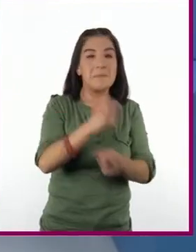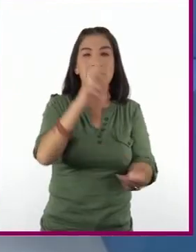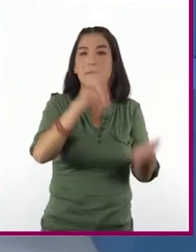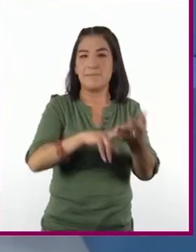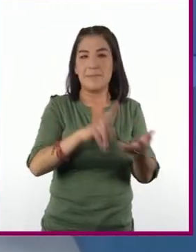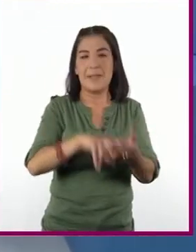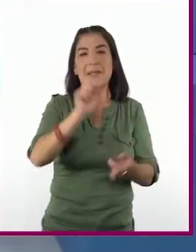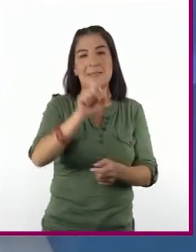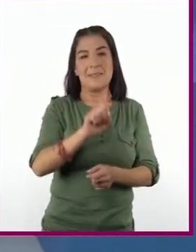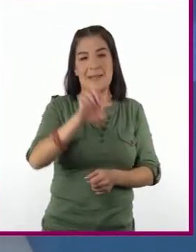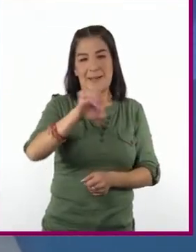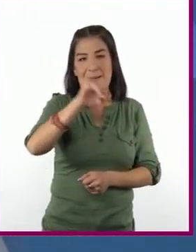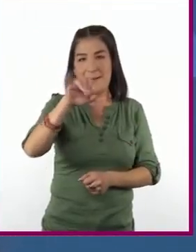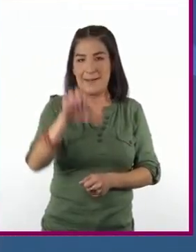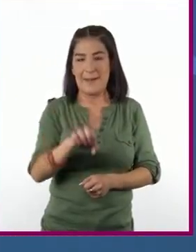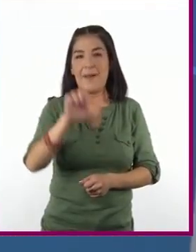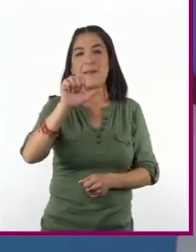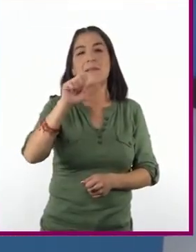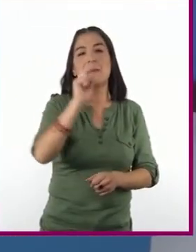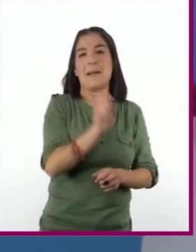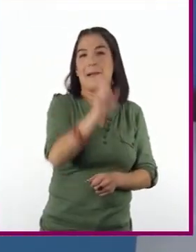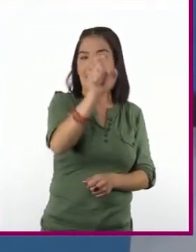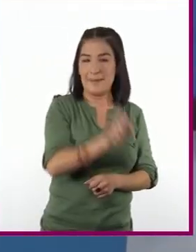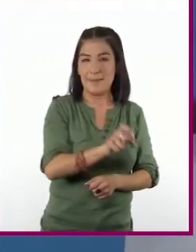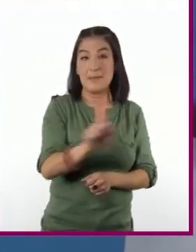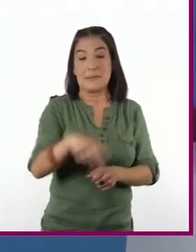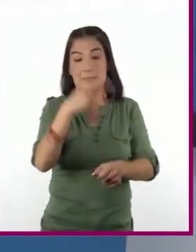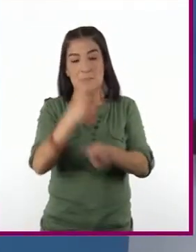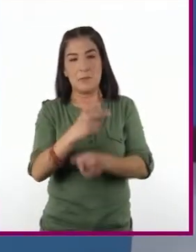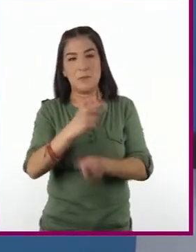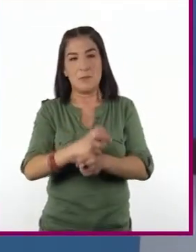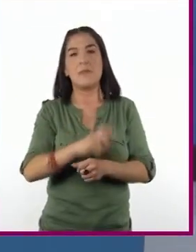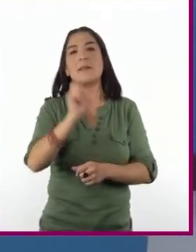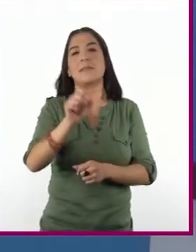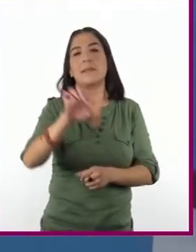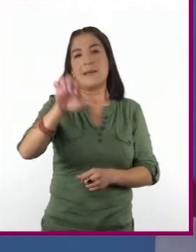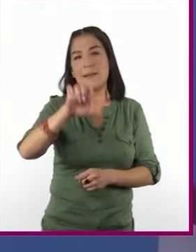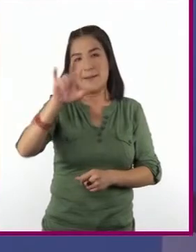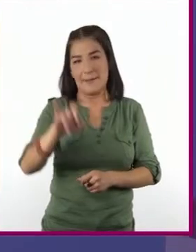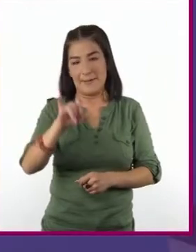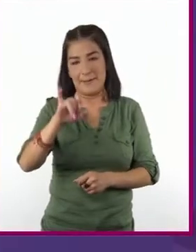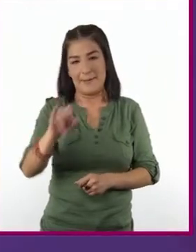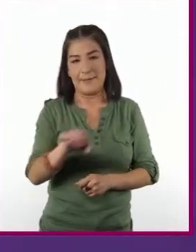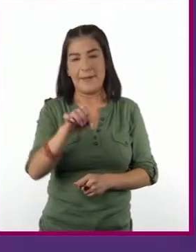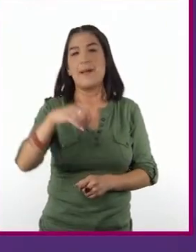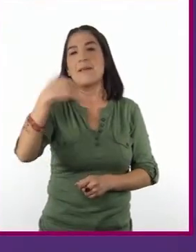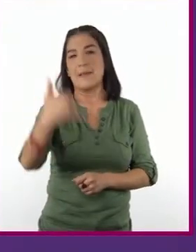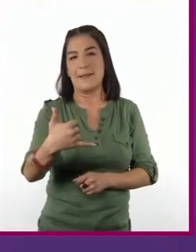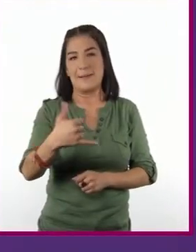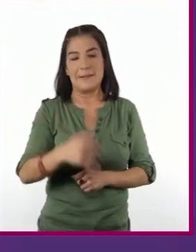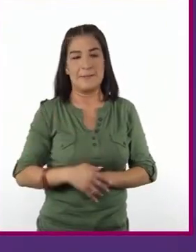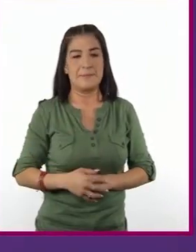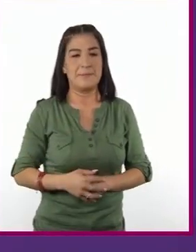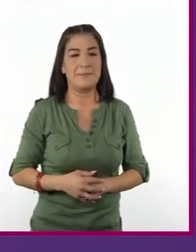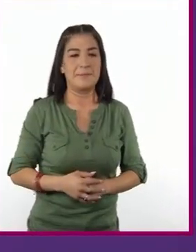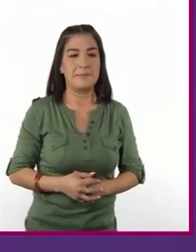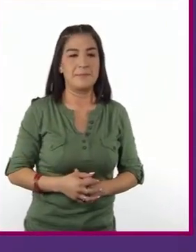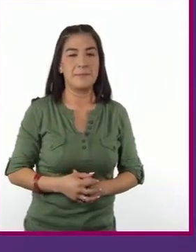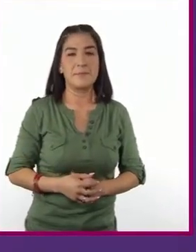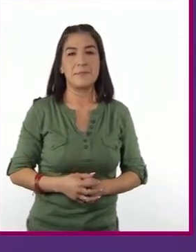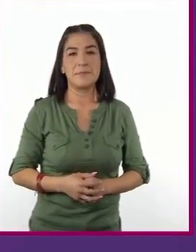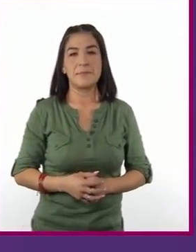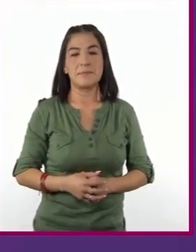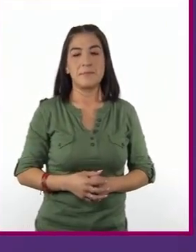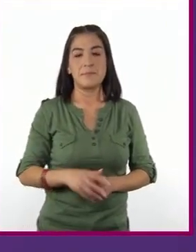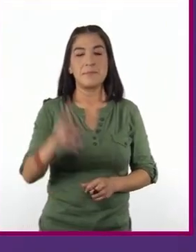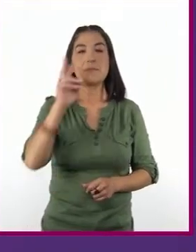las abscisas, X, y el segundo valor pertenece al eje de las ordenadas, Y. Tomamos la